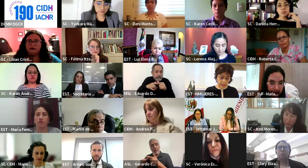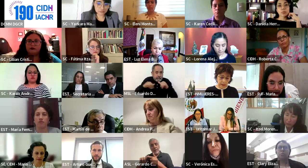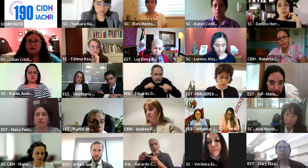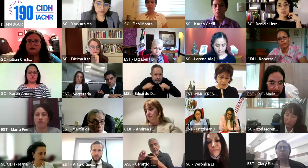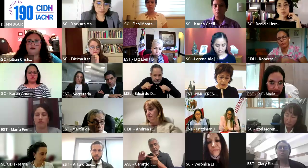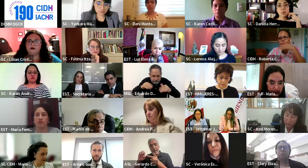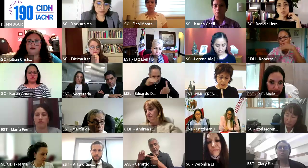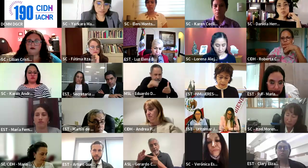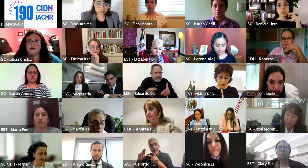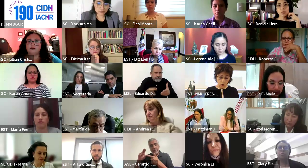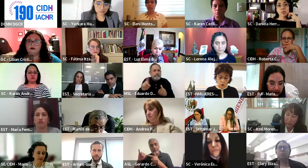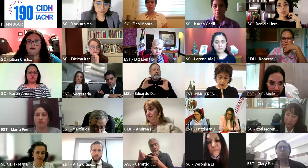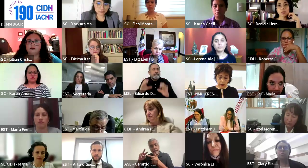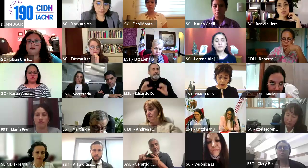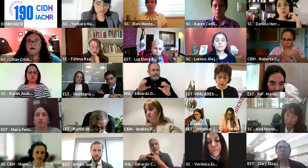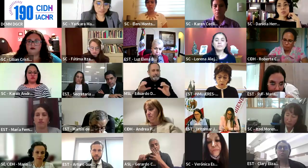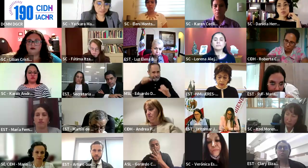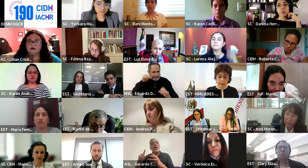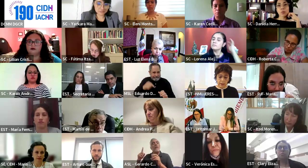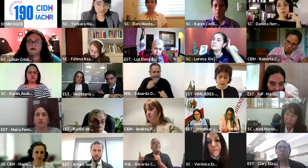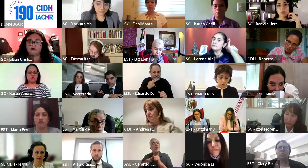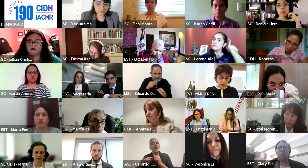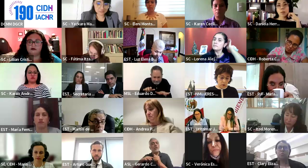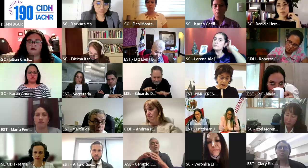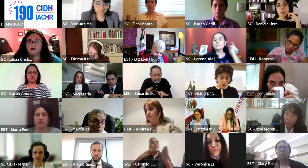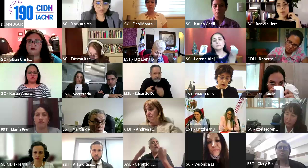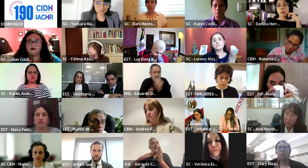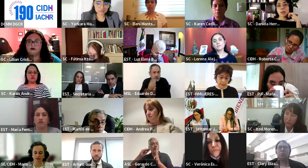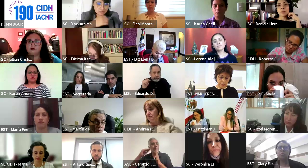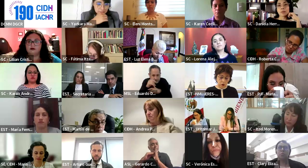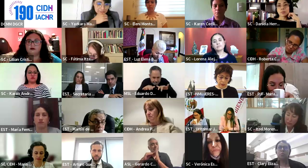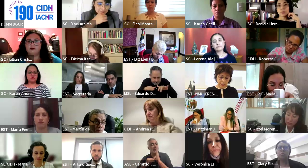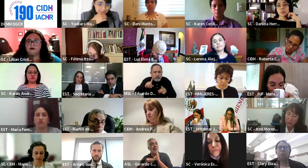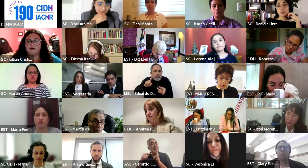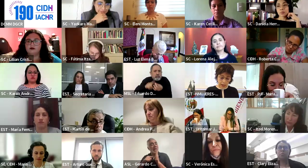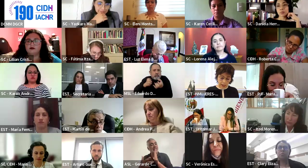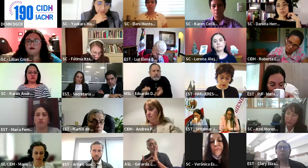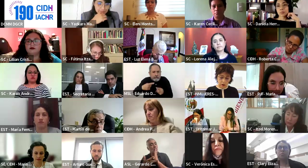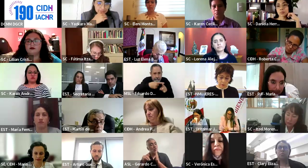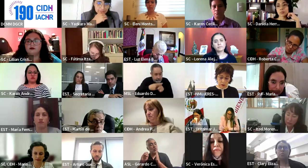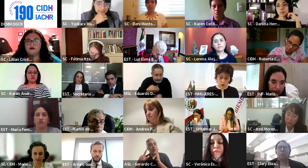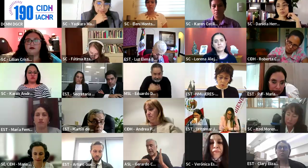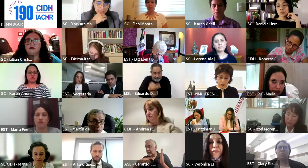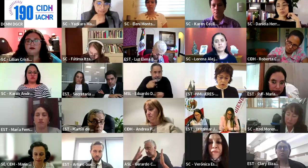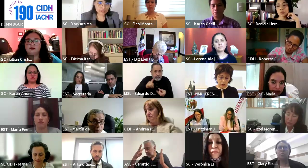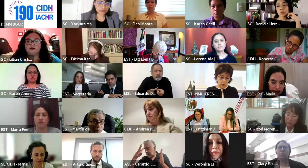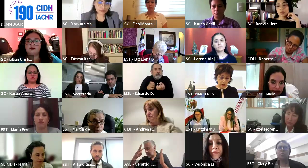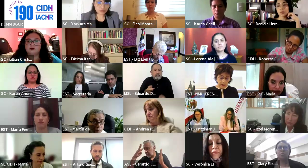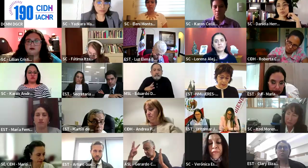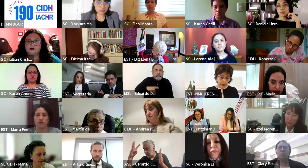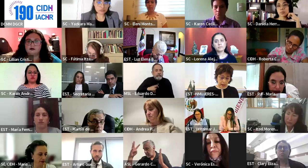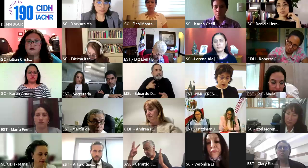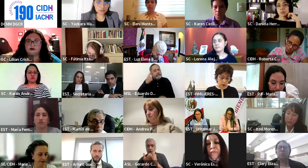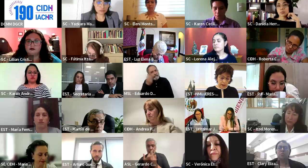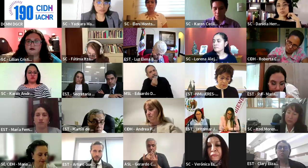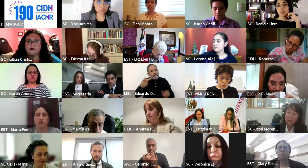del país, que es una herramienta tecnológica innovadora que ofrece una georreferenciación en tiempo real de los servicios de cuidados